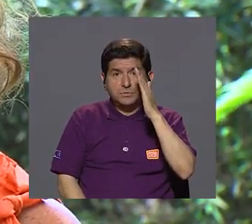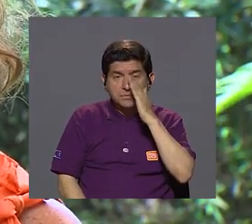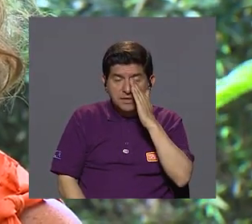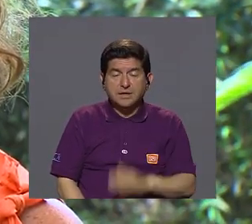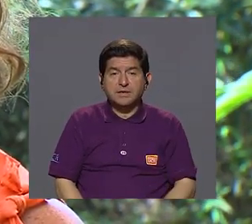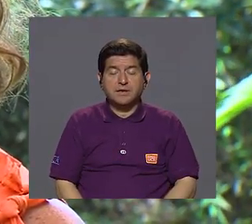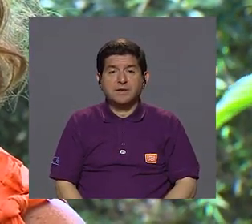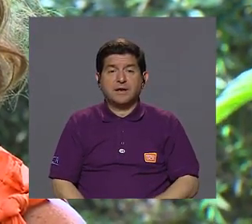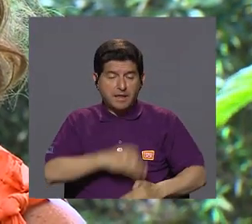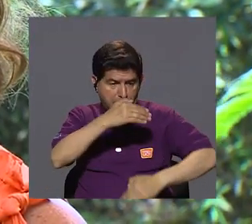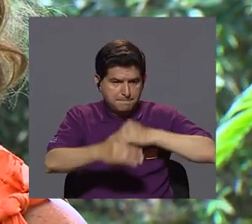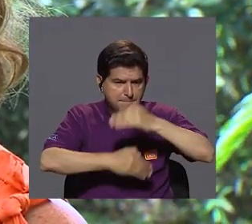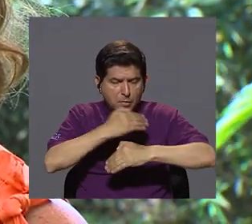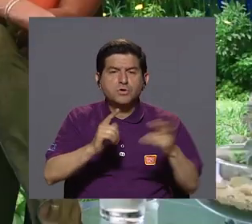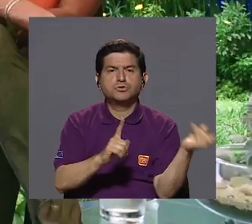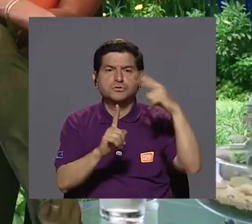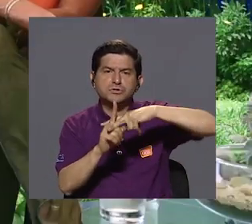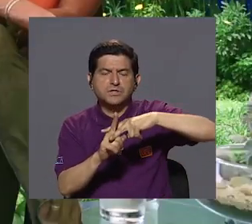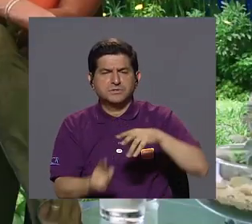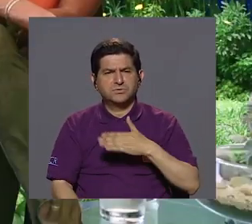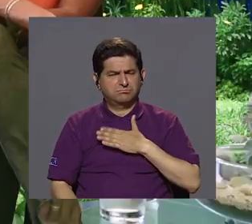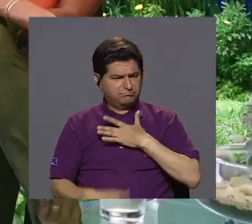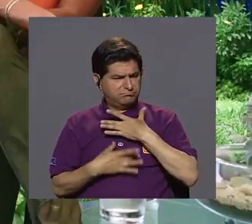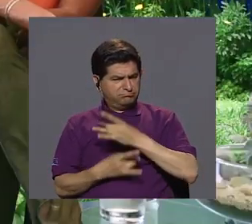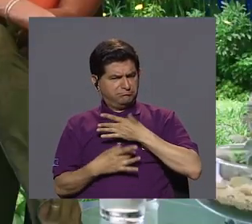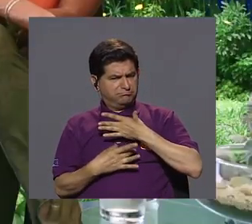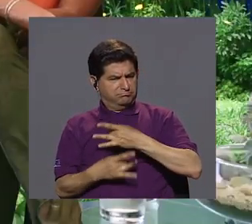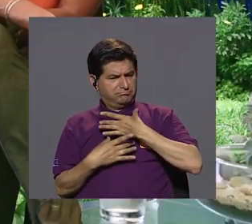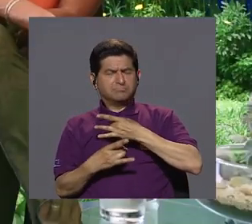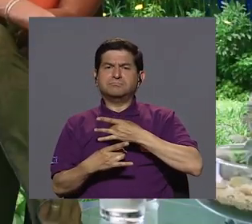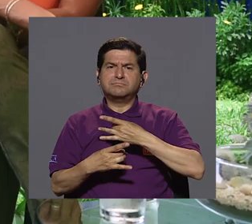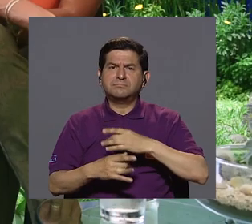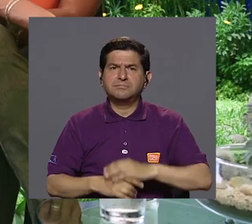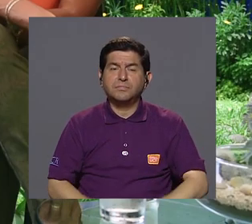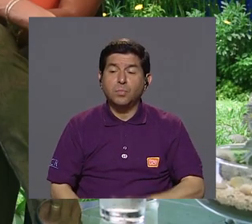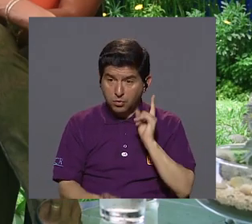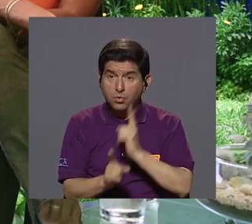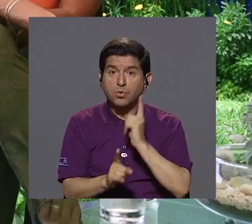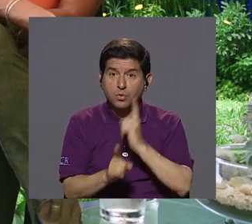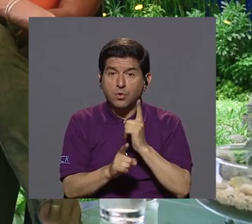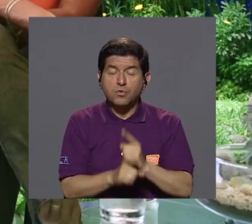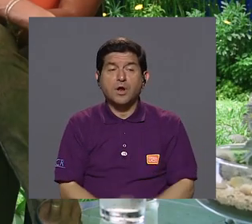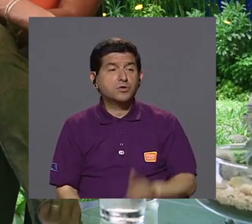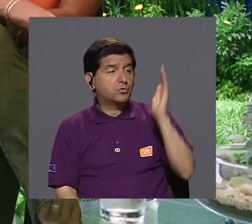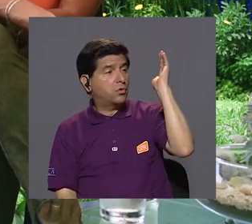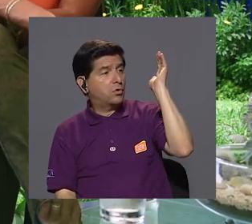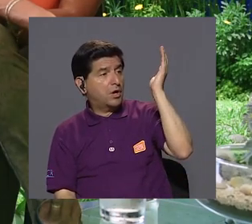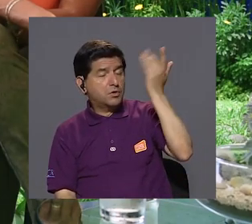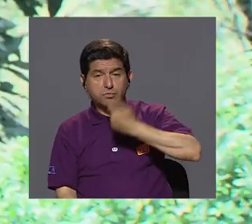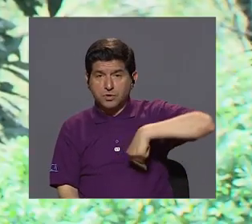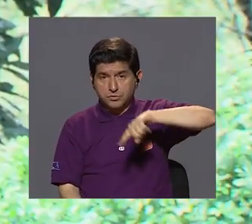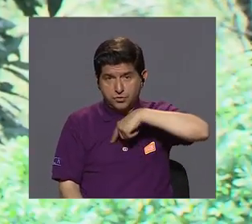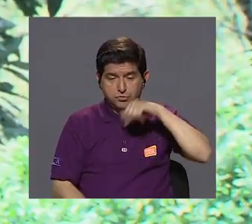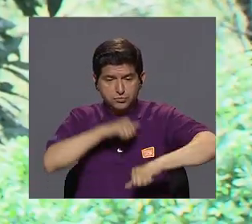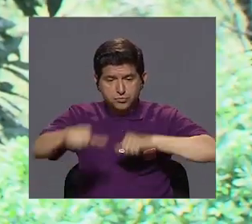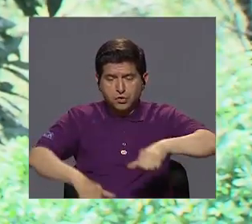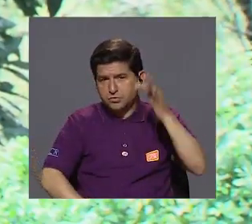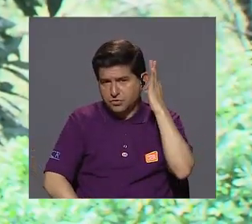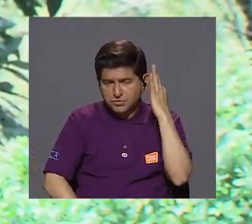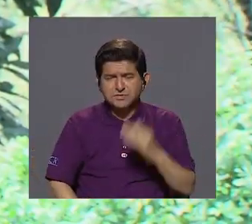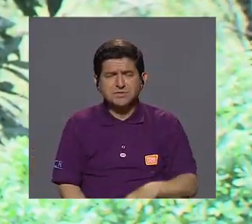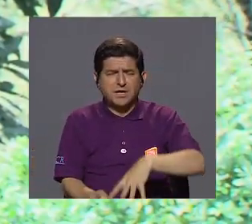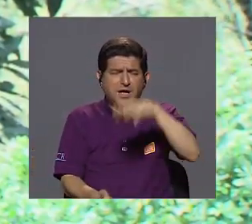su maternidad, su maternaje. Y esto me llamó muchísimo la atención porque efectivamente el discurso, lo que nosotras